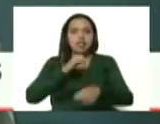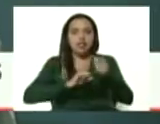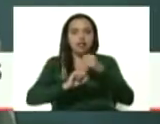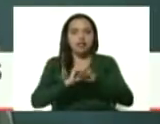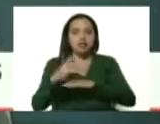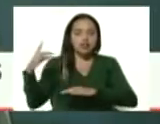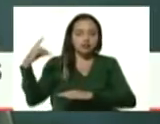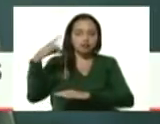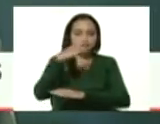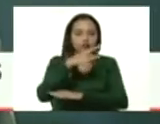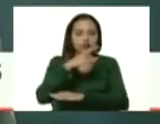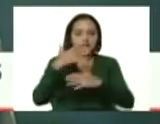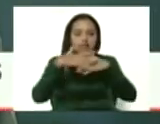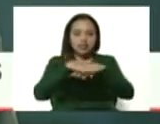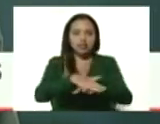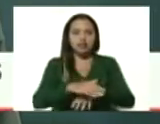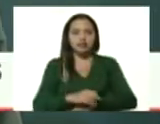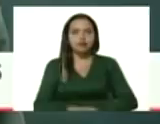Integral.